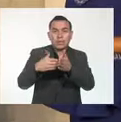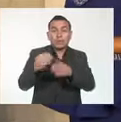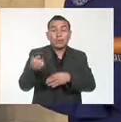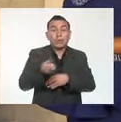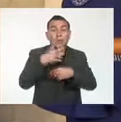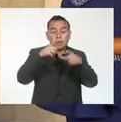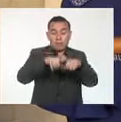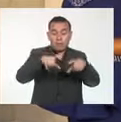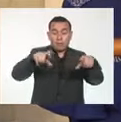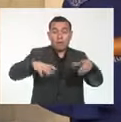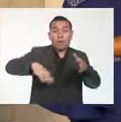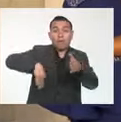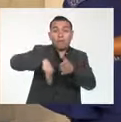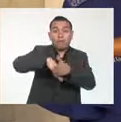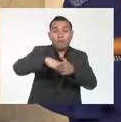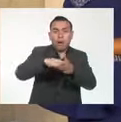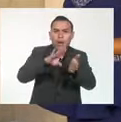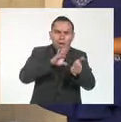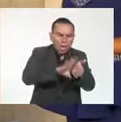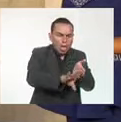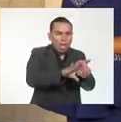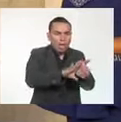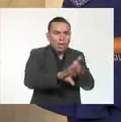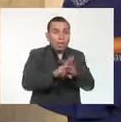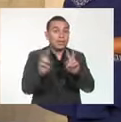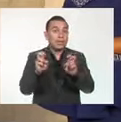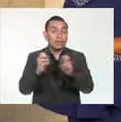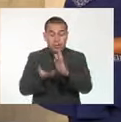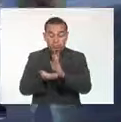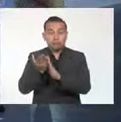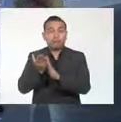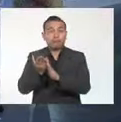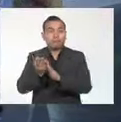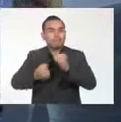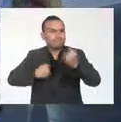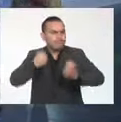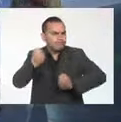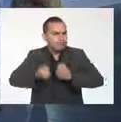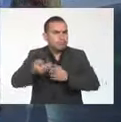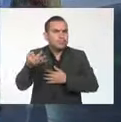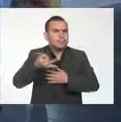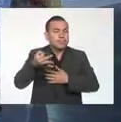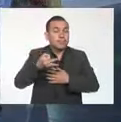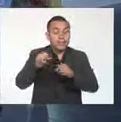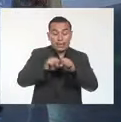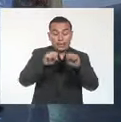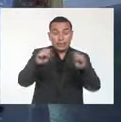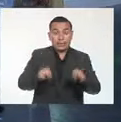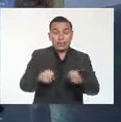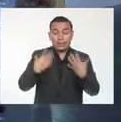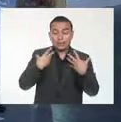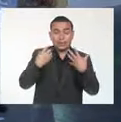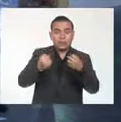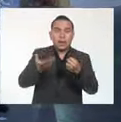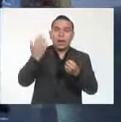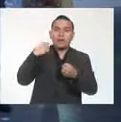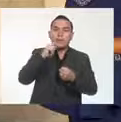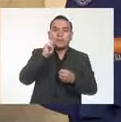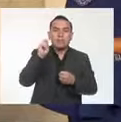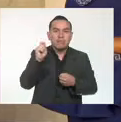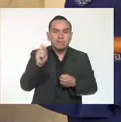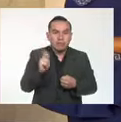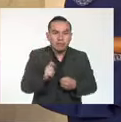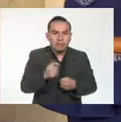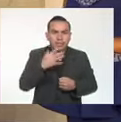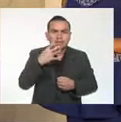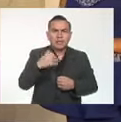Estadio Nacional e invertir muchísimo más en deporte. A pesar de heredar un sistema de salud colapsado, donde los pacientes, y